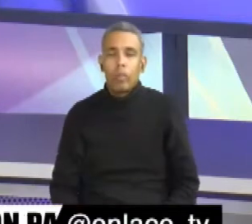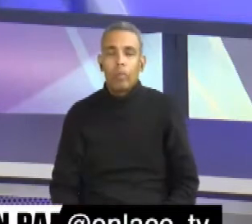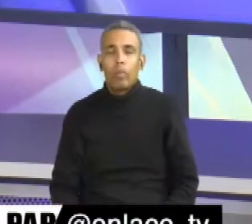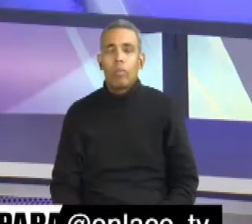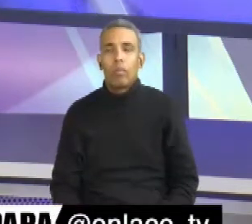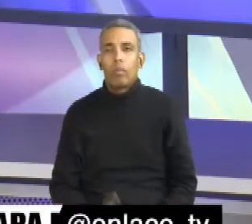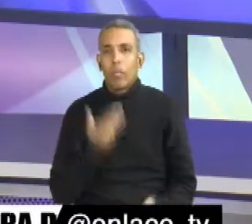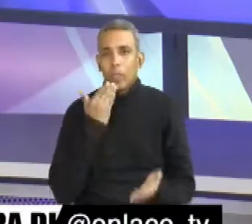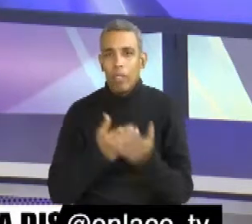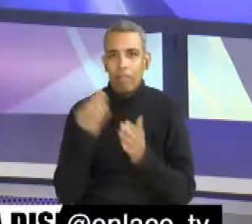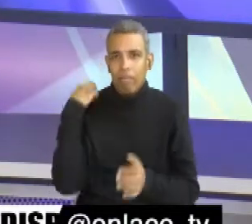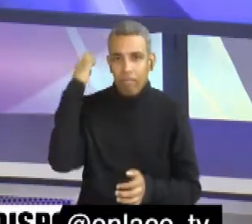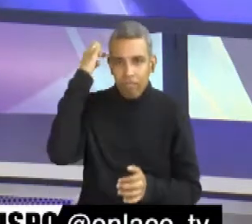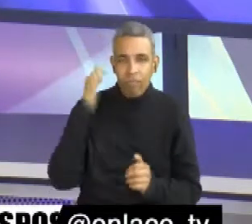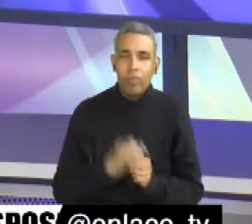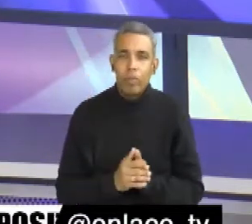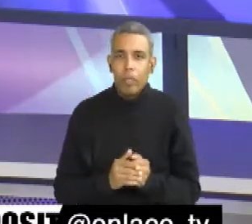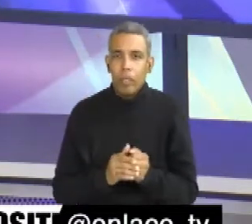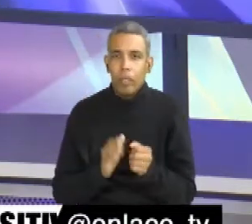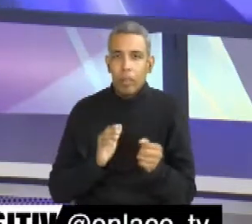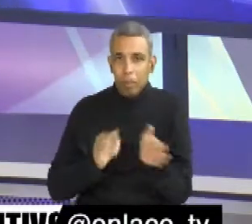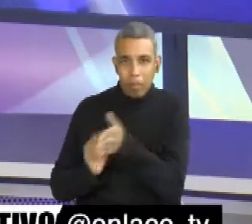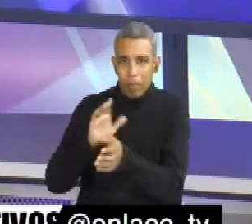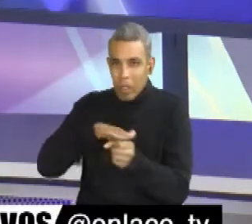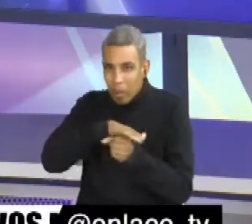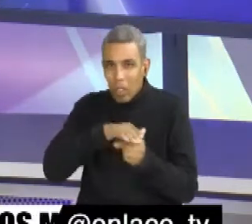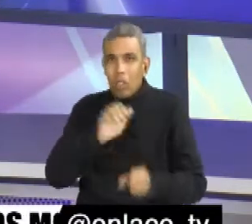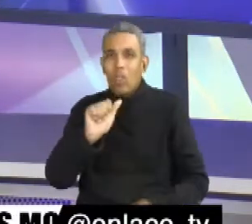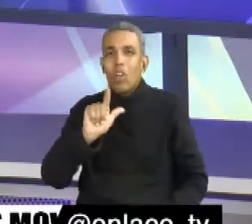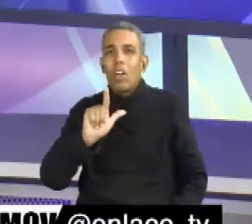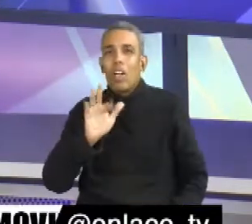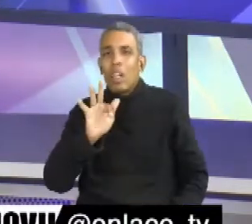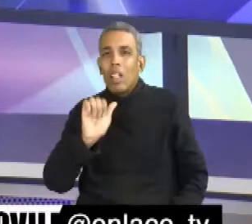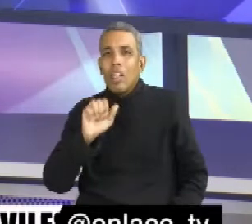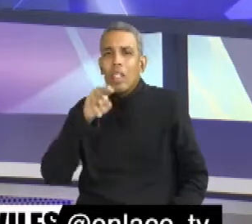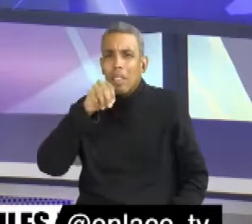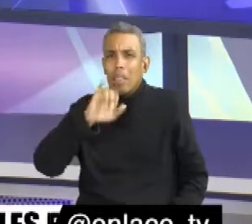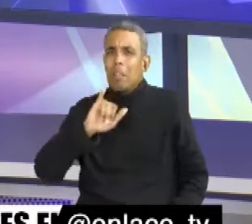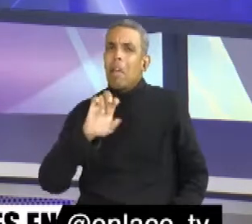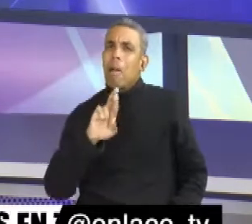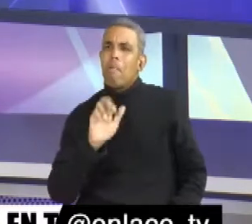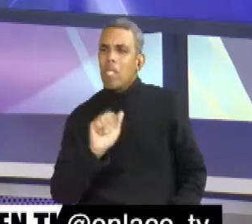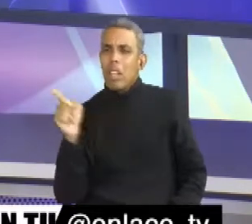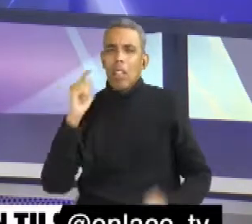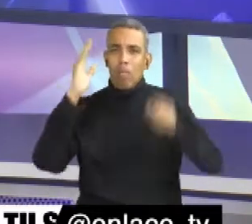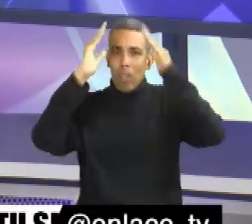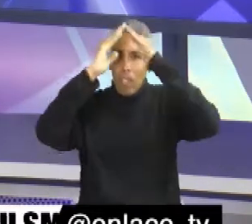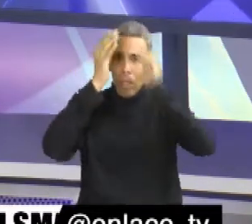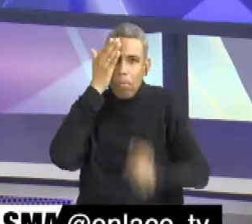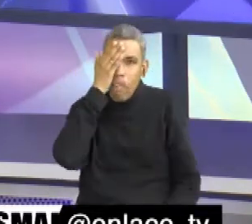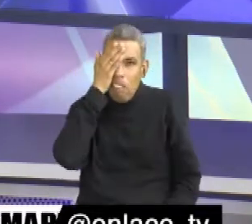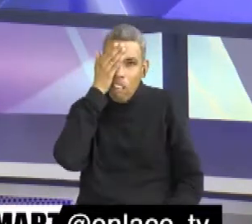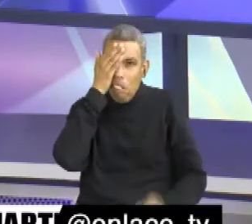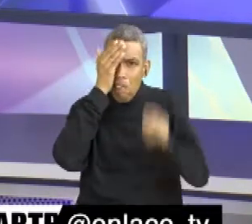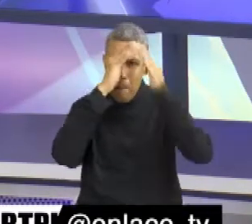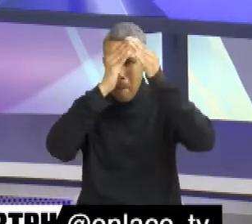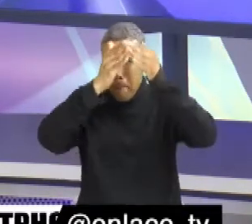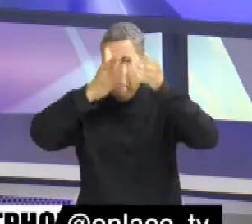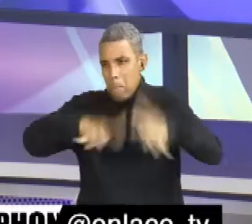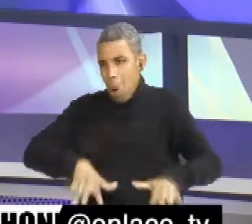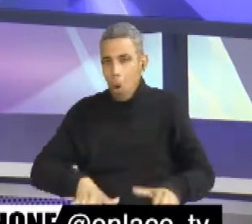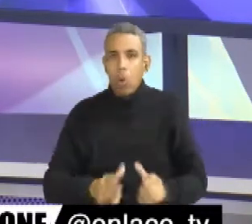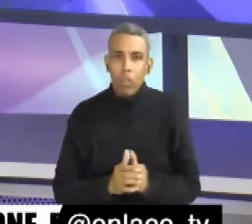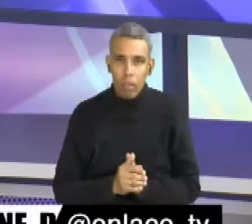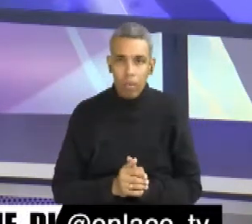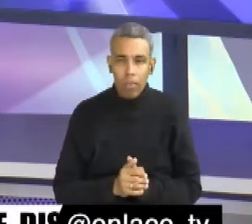Pedro, gracias. Vecinos del barrio Altamira piden el apoyo ciudadano para una familia cuya casa se está cayendo a pedazos. Los vientos y las lluvias han hecho estragos en su